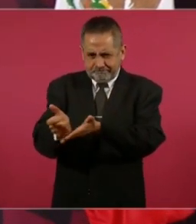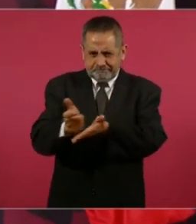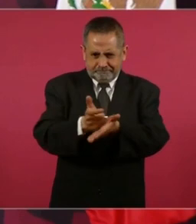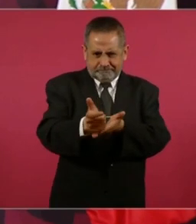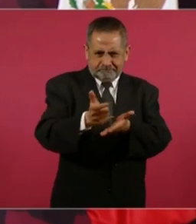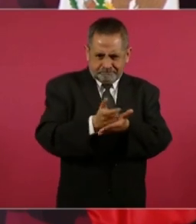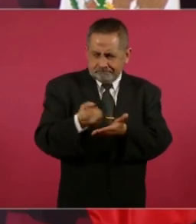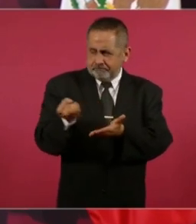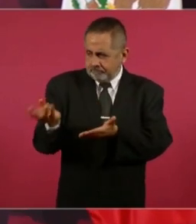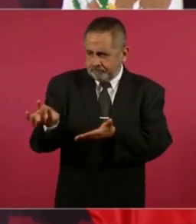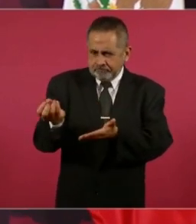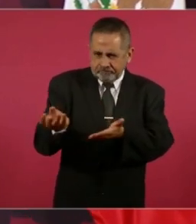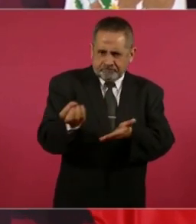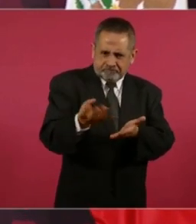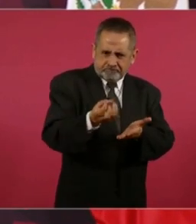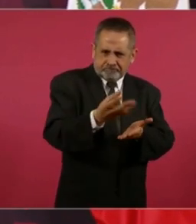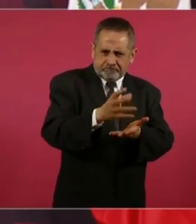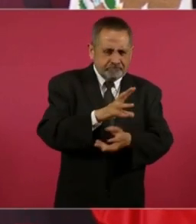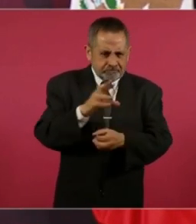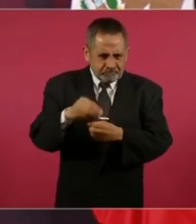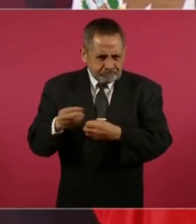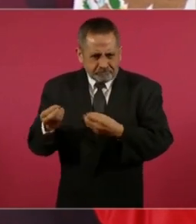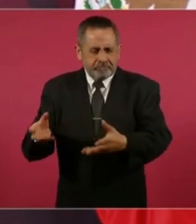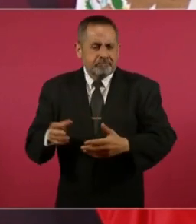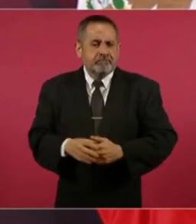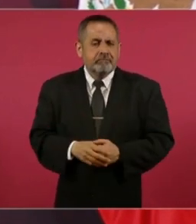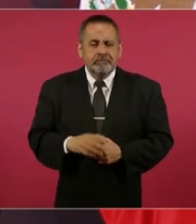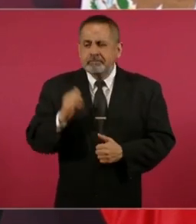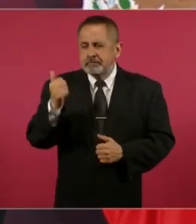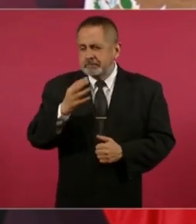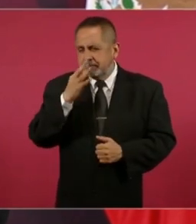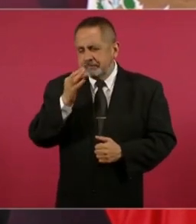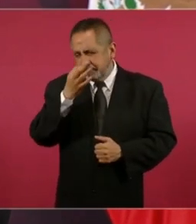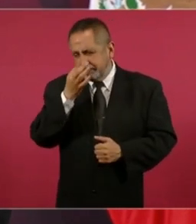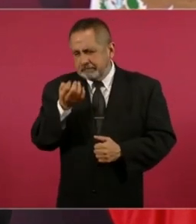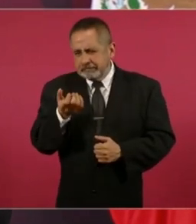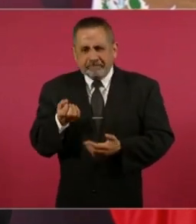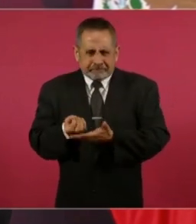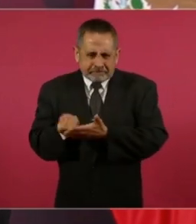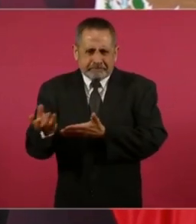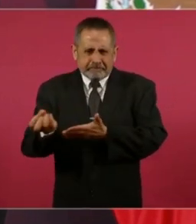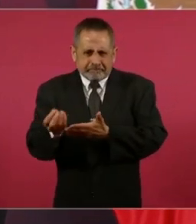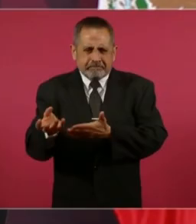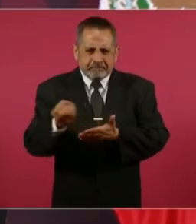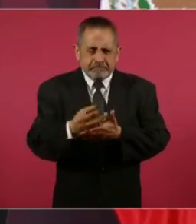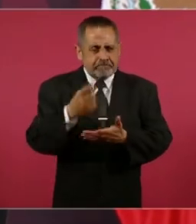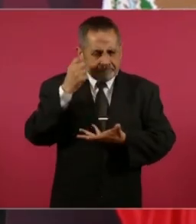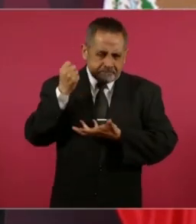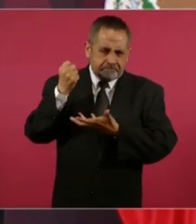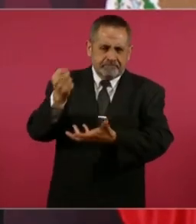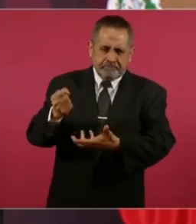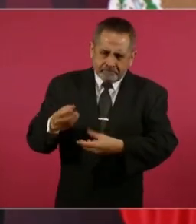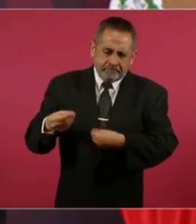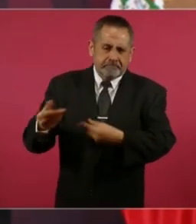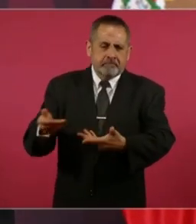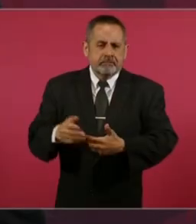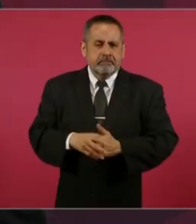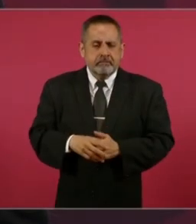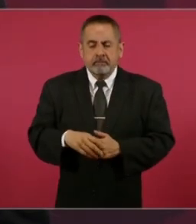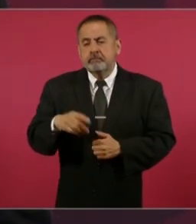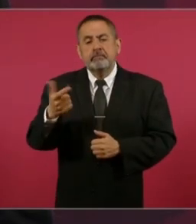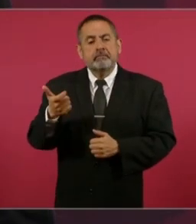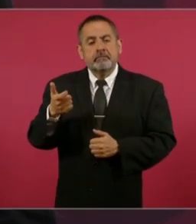están recibiendo aunque sea una porción pequeña del presupuesto público que es